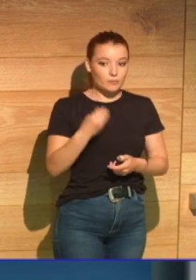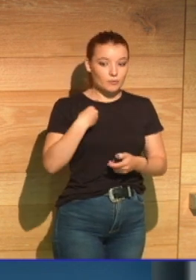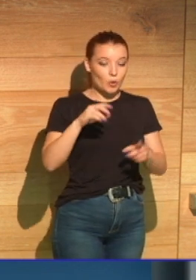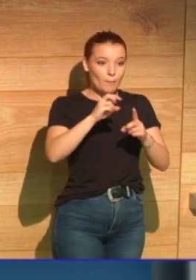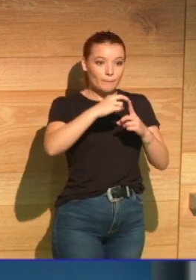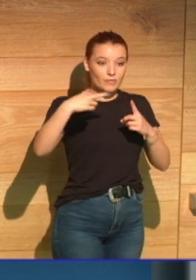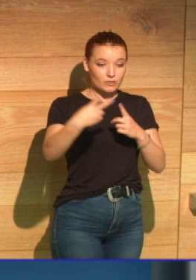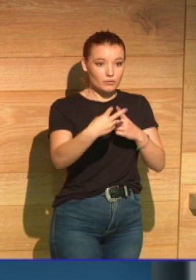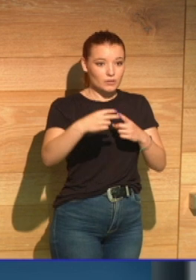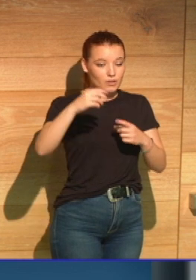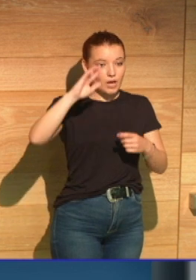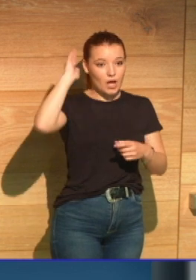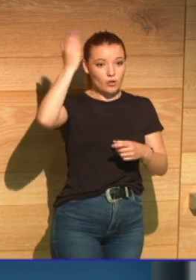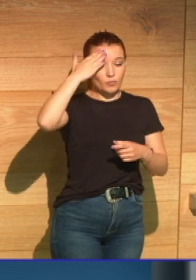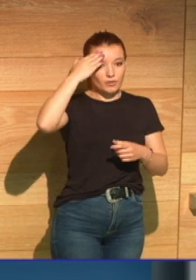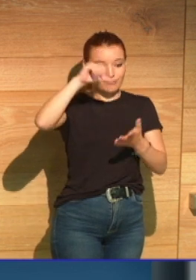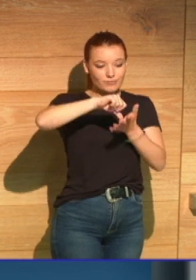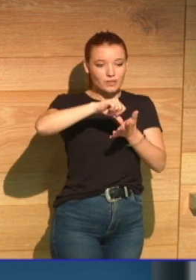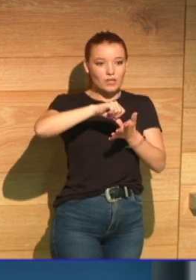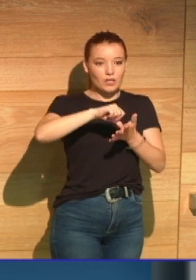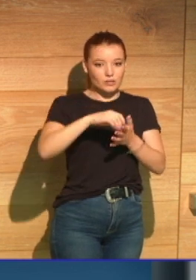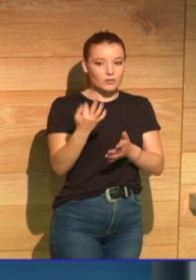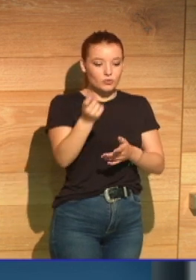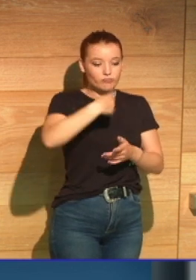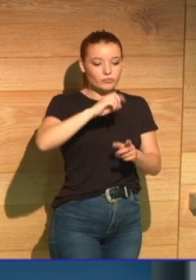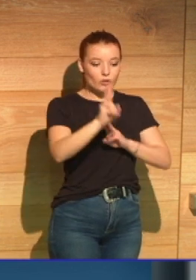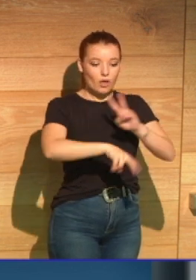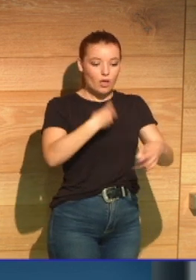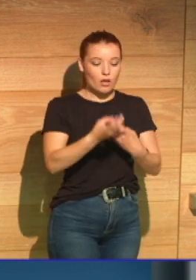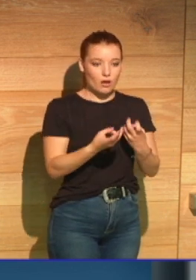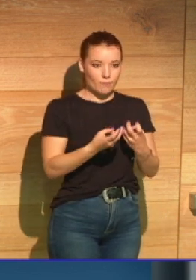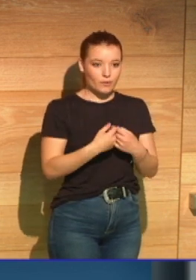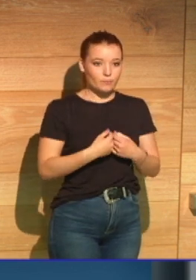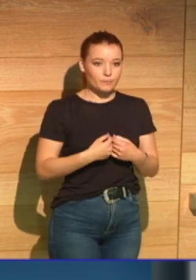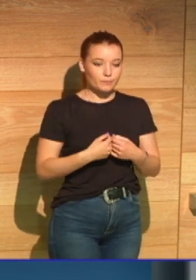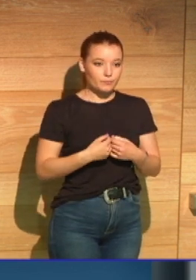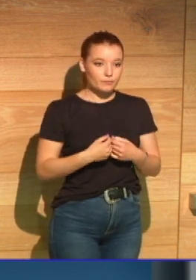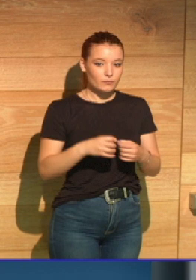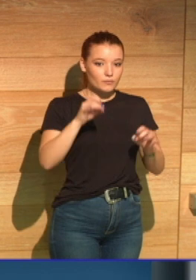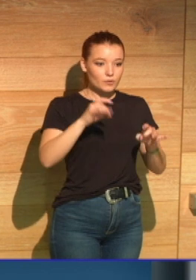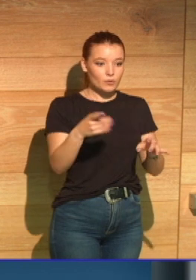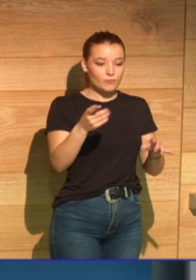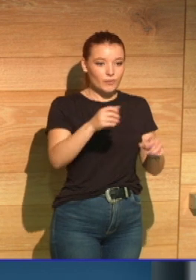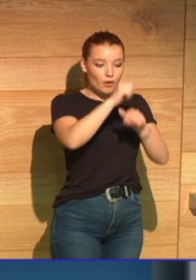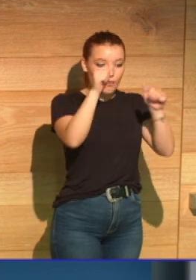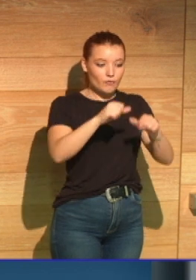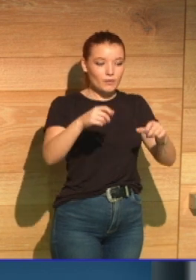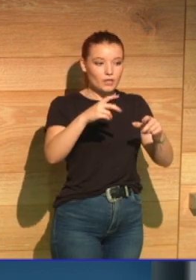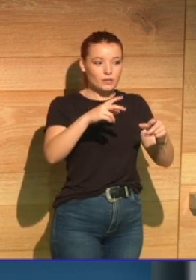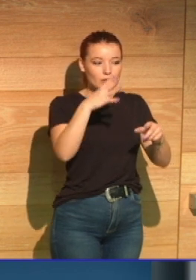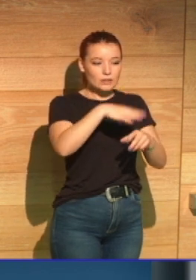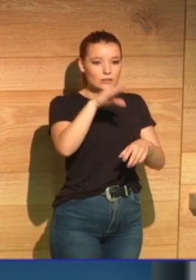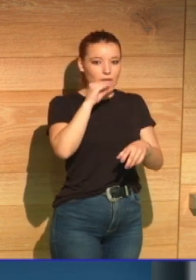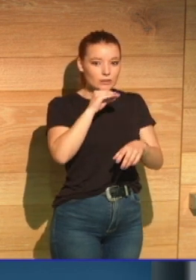antropocéntricas habría que deconstruirlas, habría que repensar en nuestras epistemologías y nuestras formas de interpretación cultural y cómo nos acercamos a los